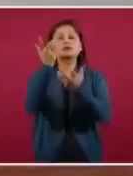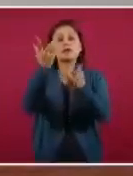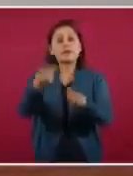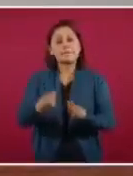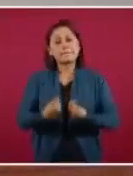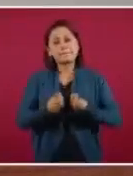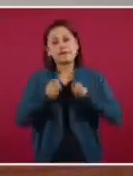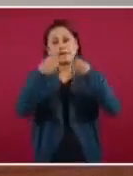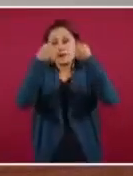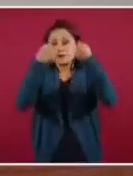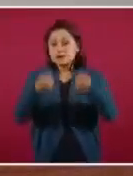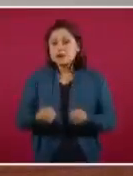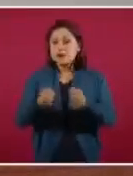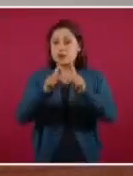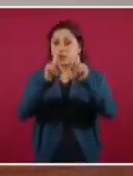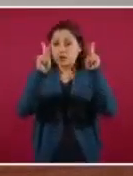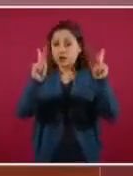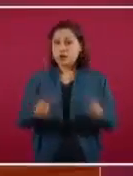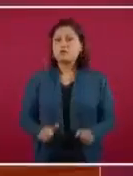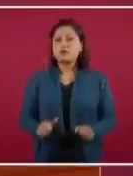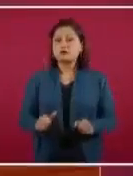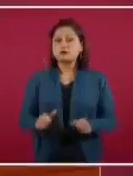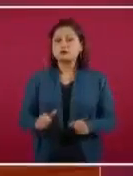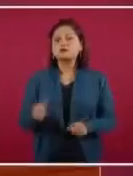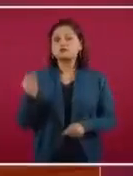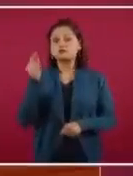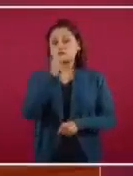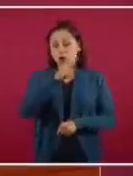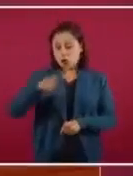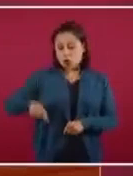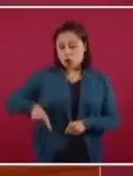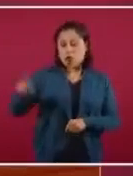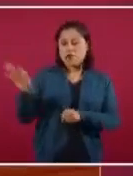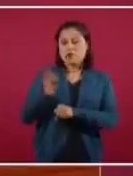el compromiso de la Administración Pública Federal.